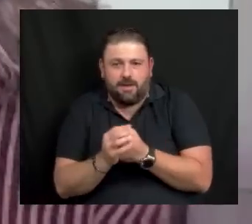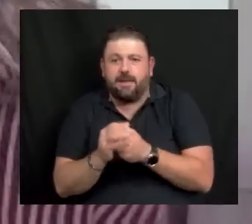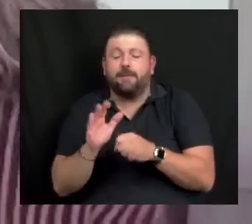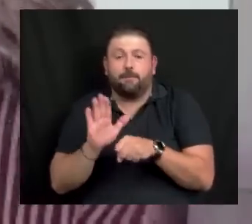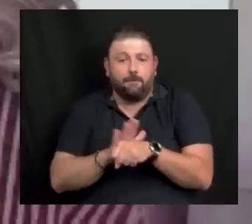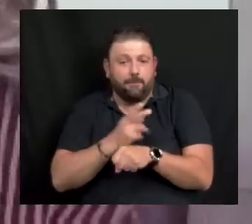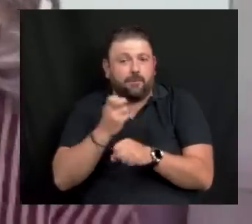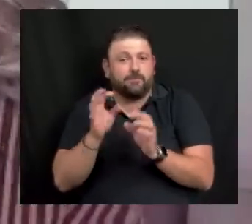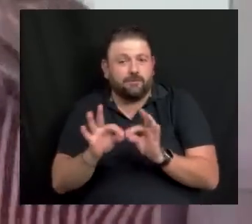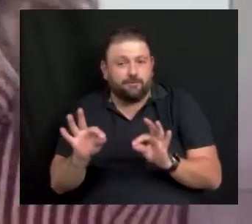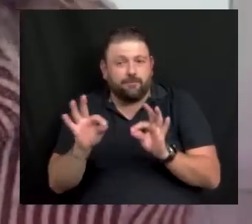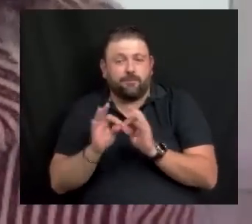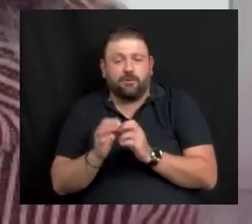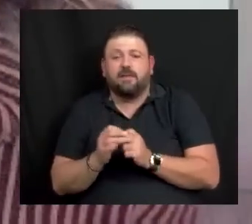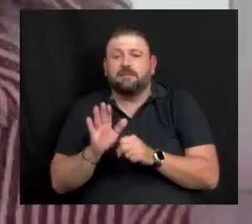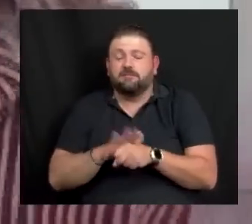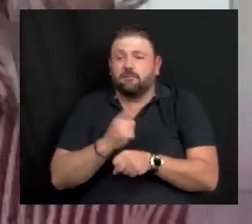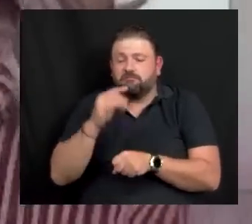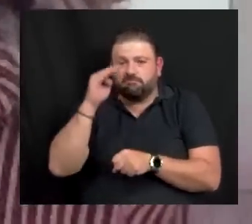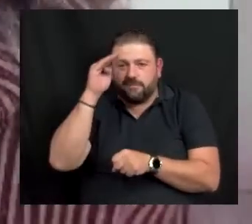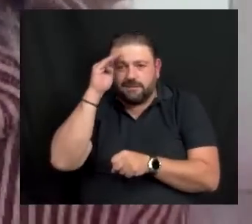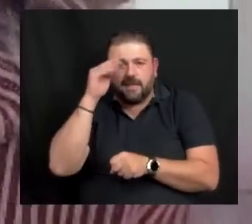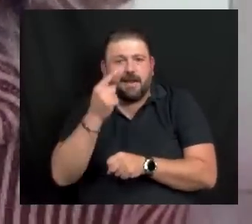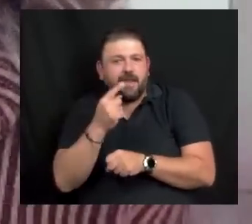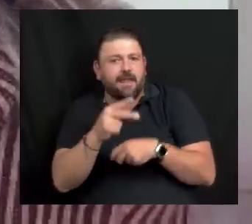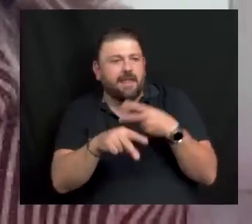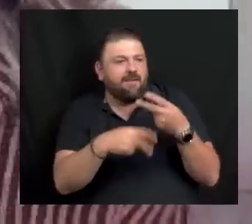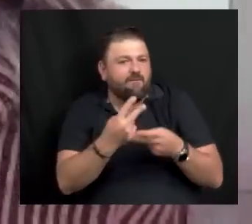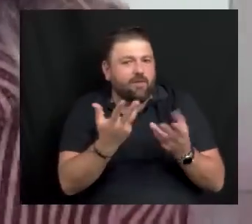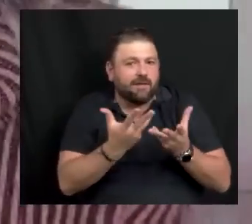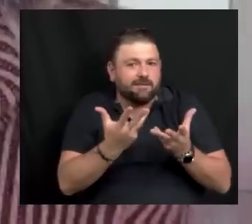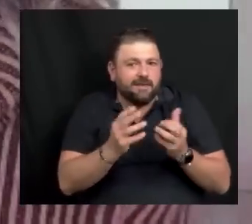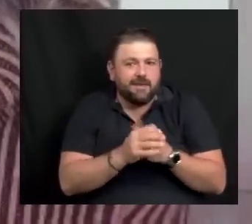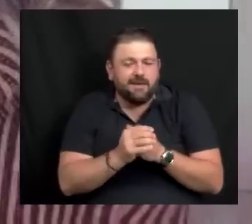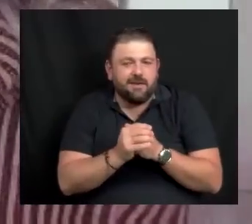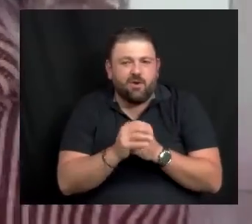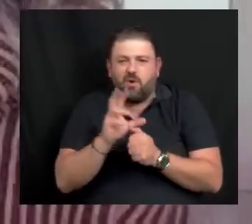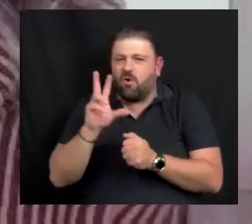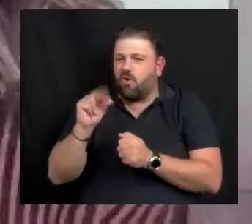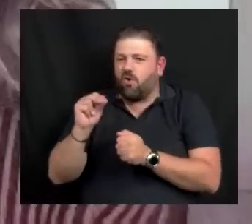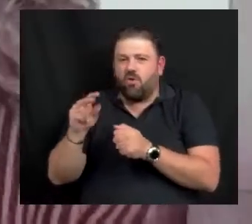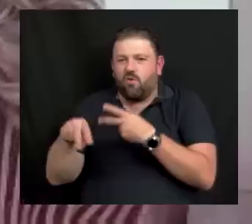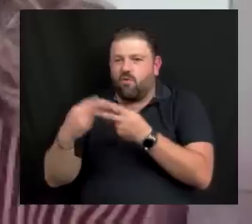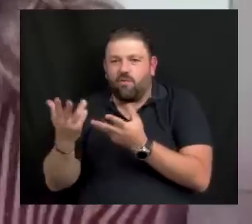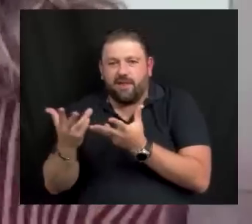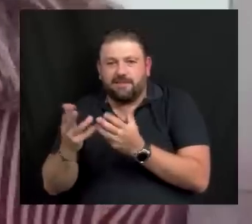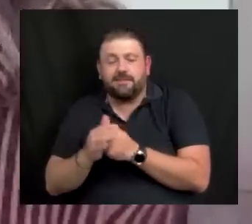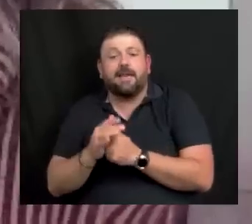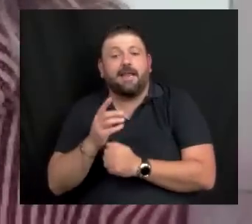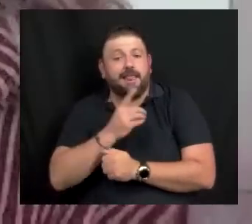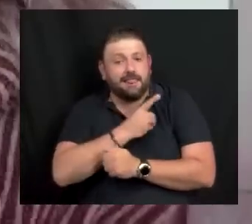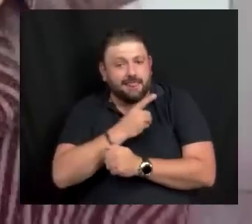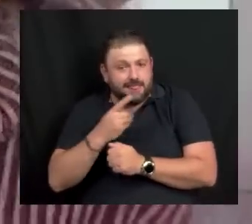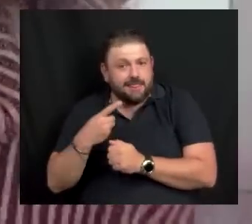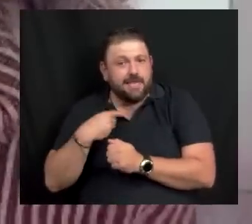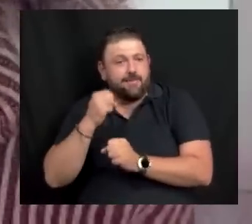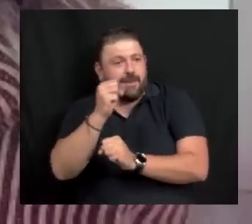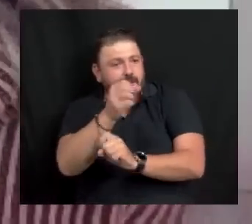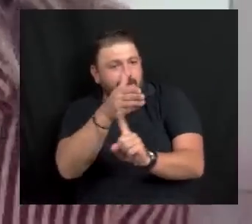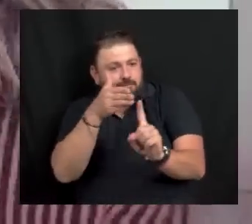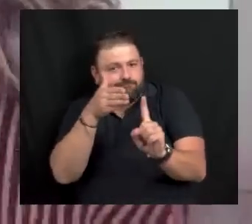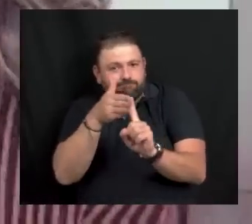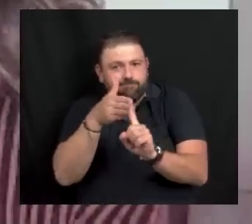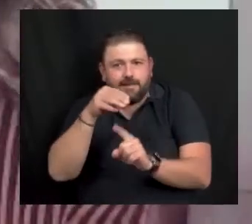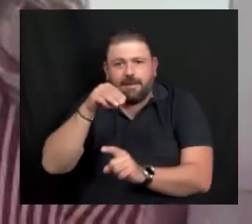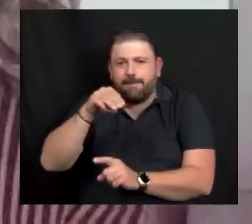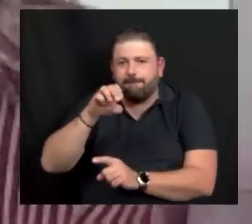escogerás qué sí hacer y qué no hacer, sino estarás muy enfocado en tu meta. Porque, ¿qué crees? Cuando ves tu